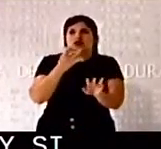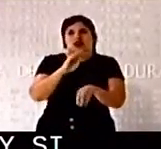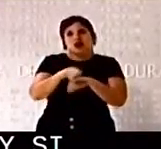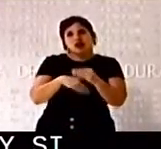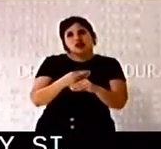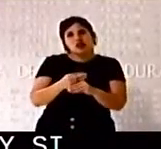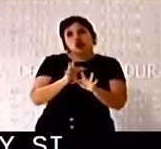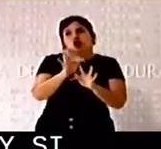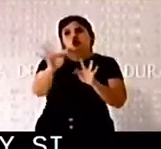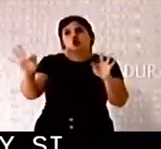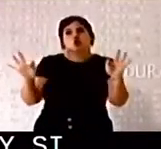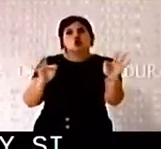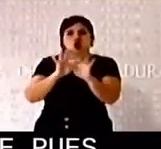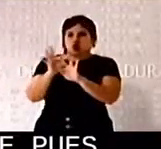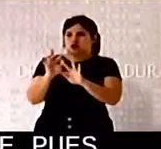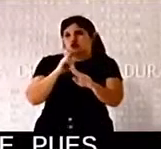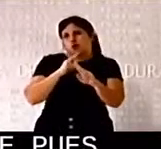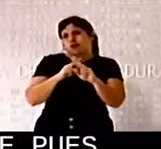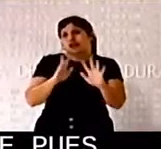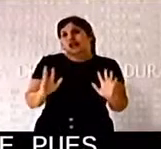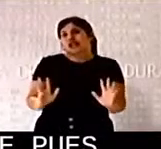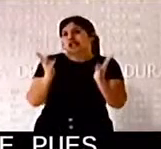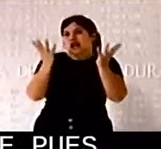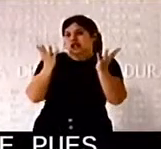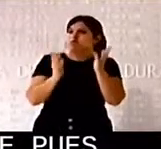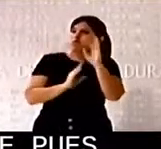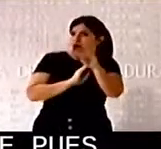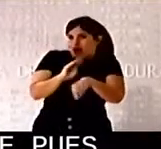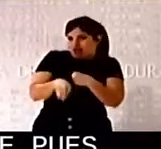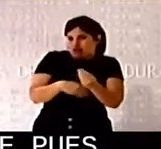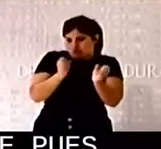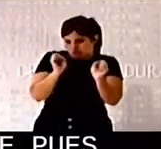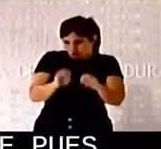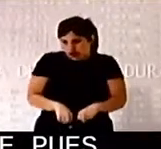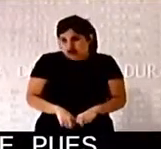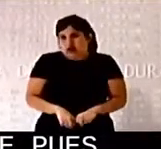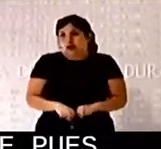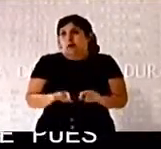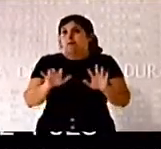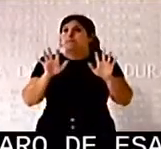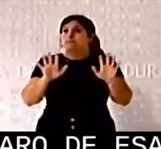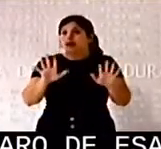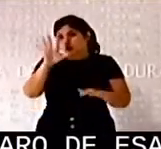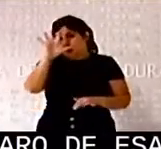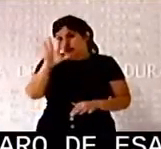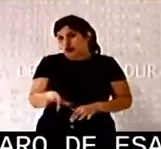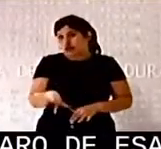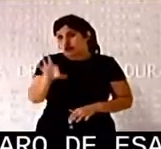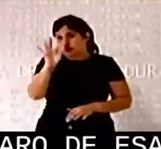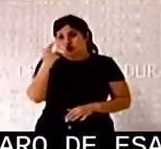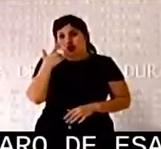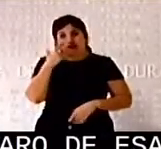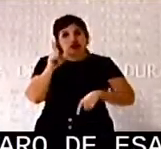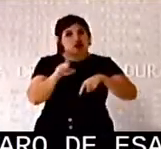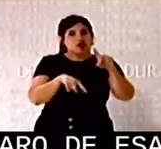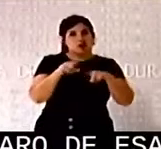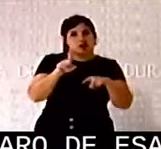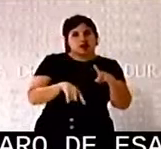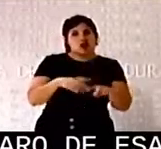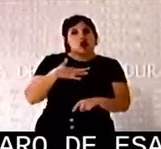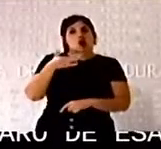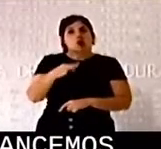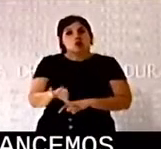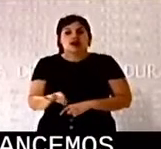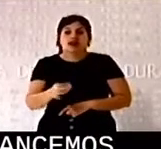rescate, pues estableceremos turnos de rescate. Pero, claro, de esa decisión se deriva que alcancemos antes